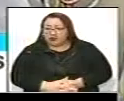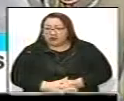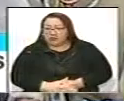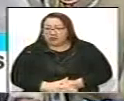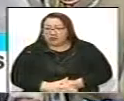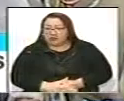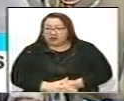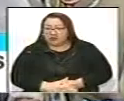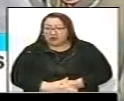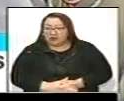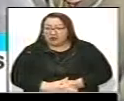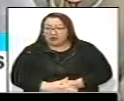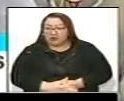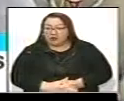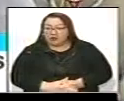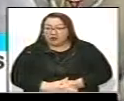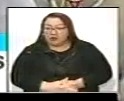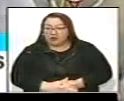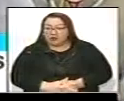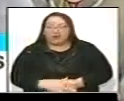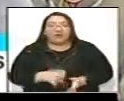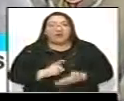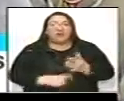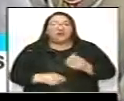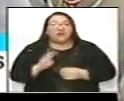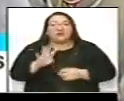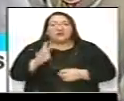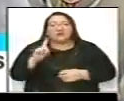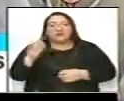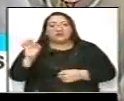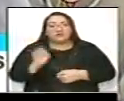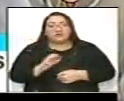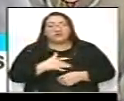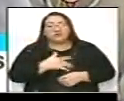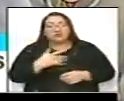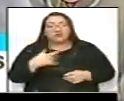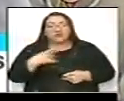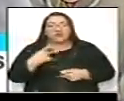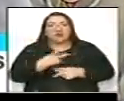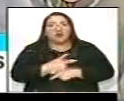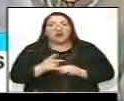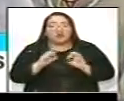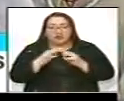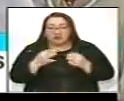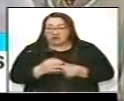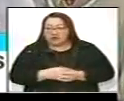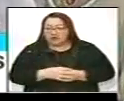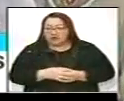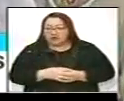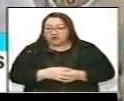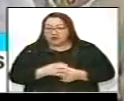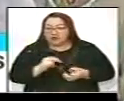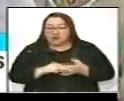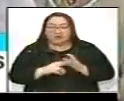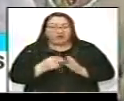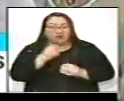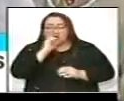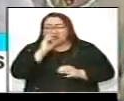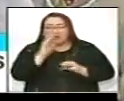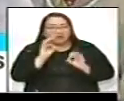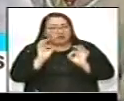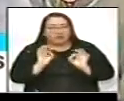más. El hecho de que el 41% sientan violencia en la familia confirma una vieja tesis,